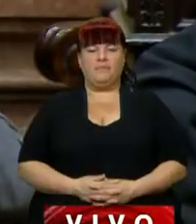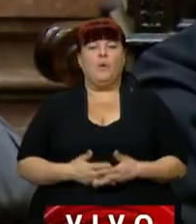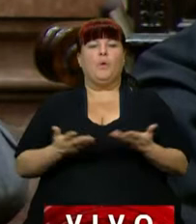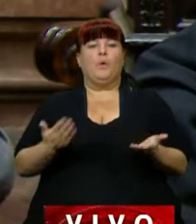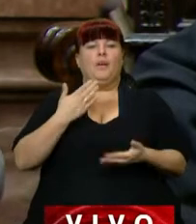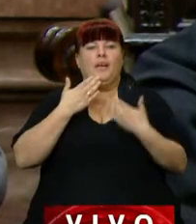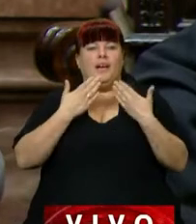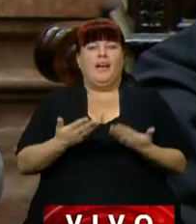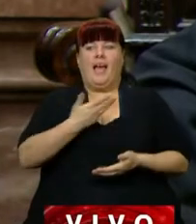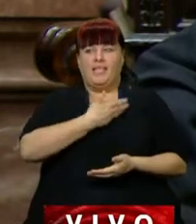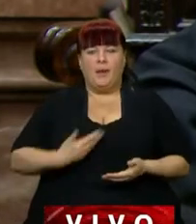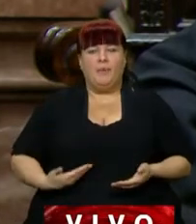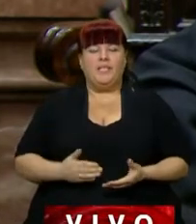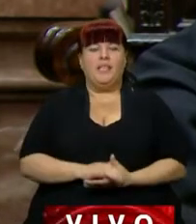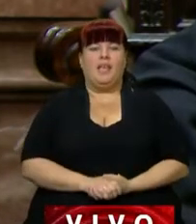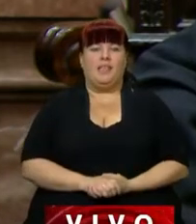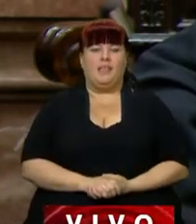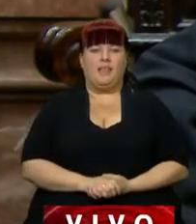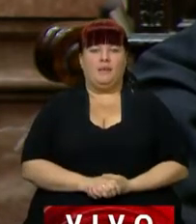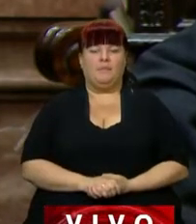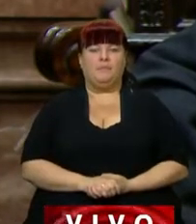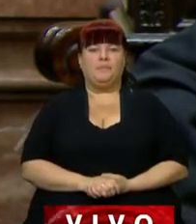Bueno, gracias, señor presidente.